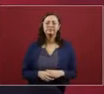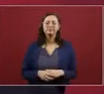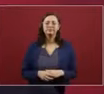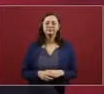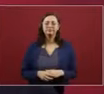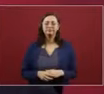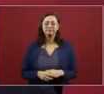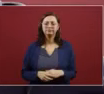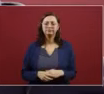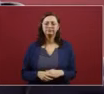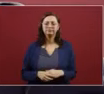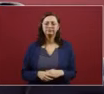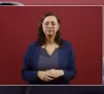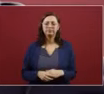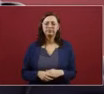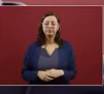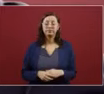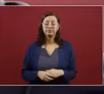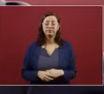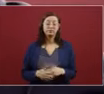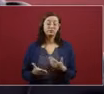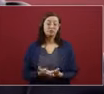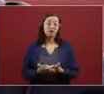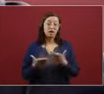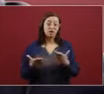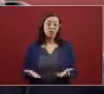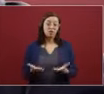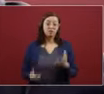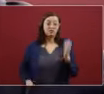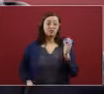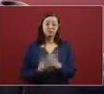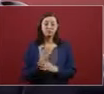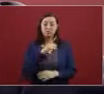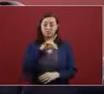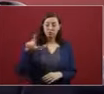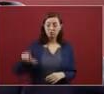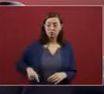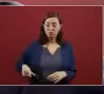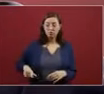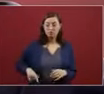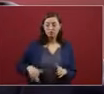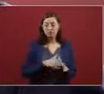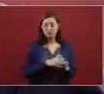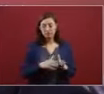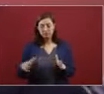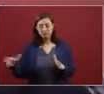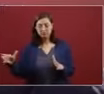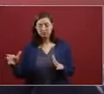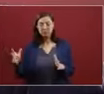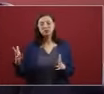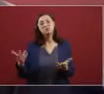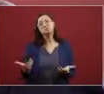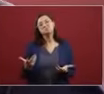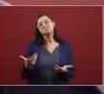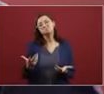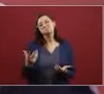En el caso de nuestro gobierno, yo podría decirles que la mayoría de los que